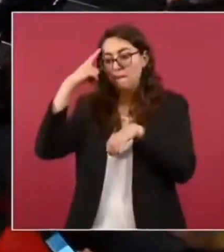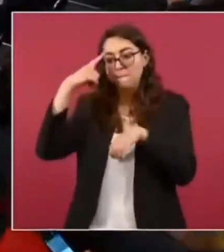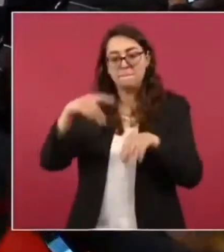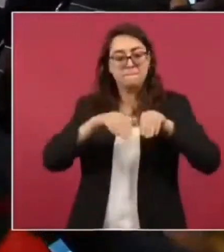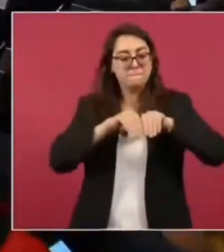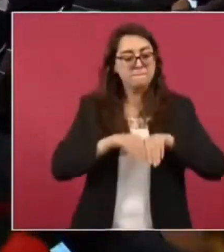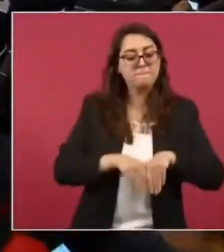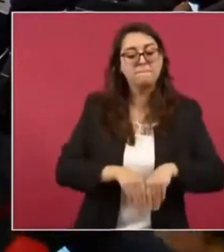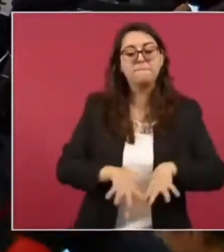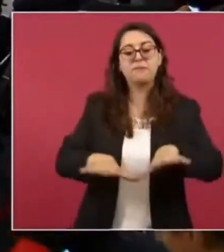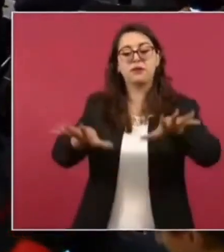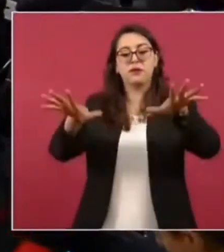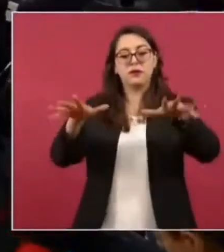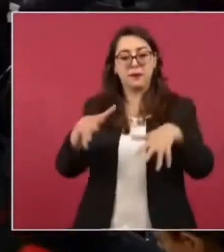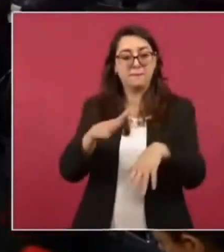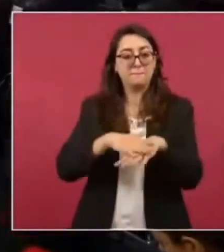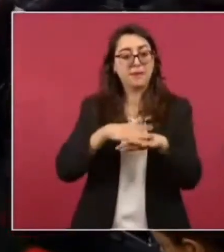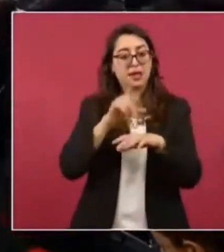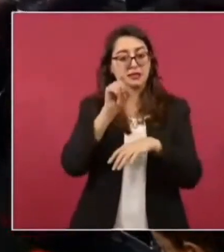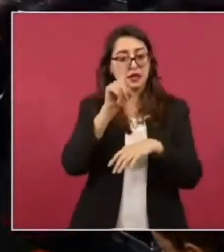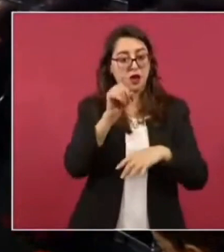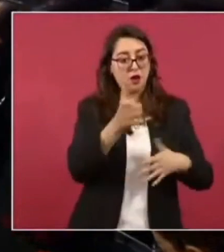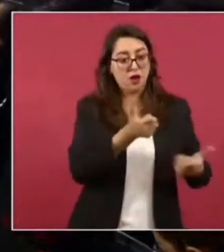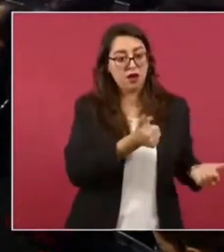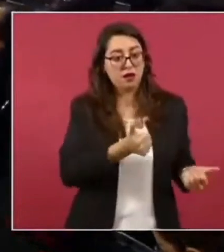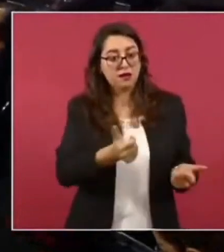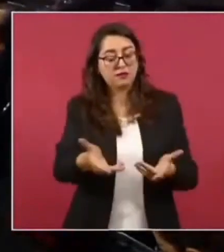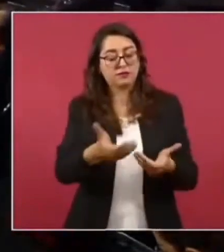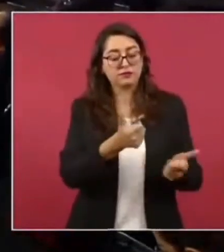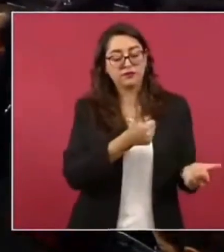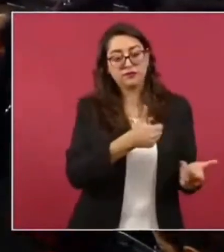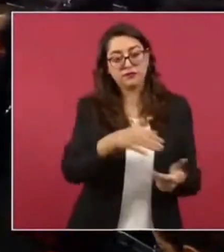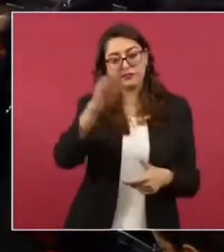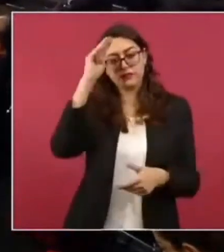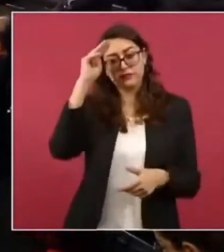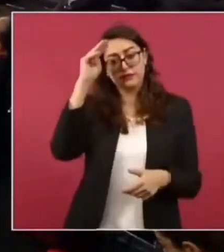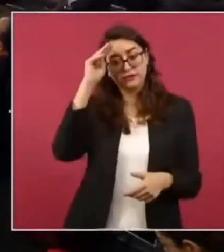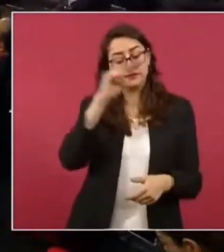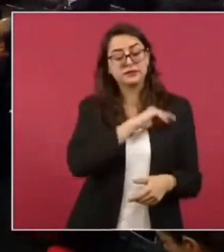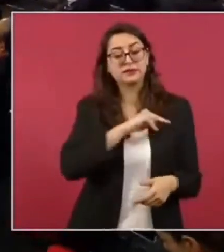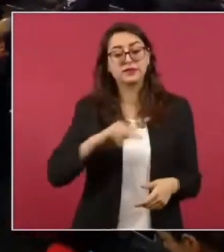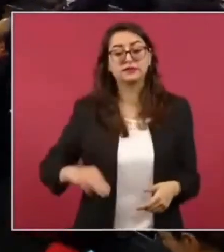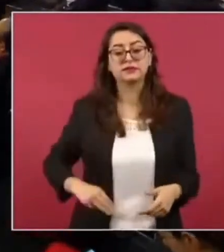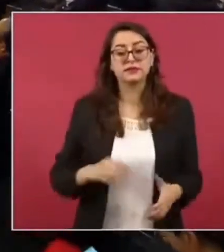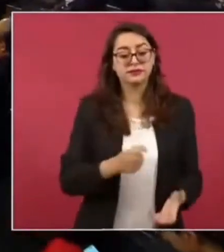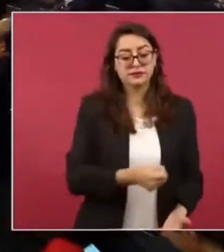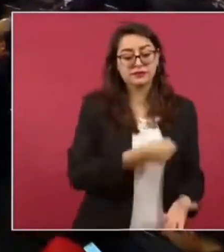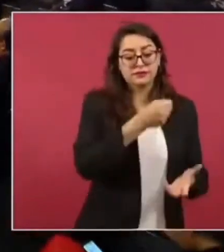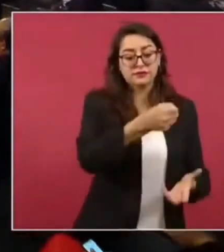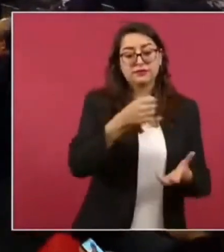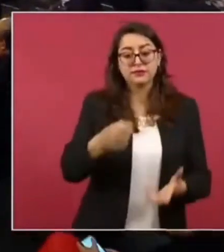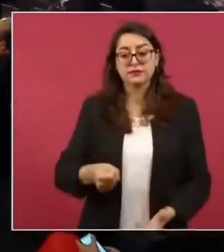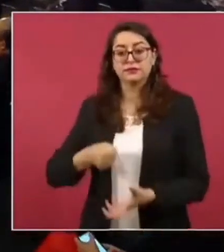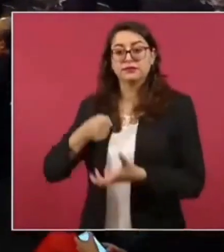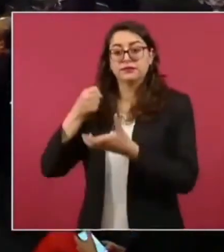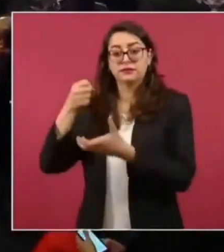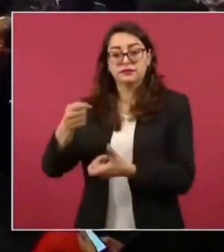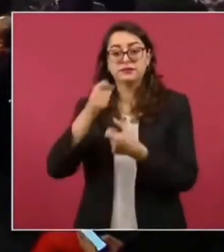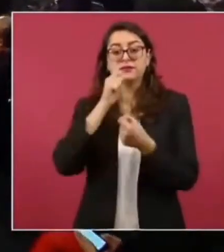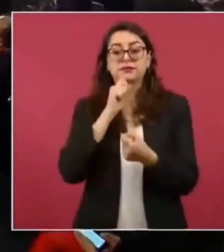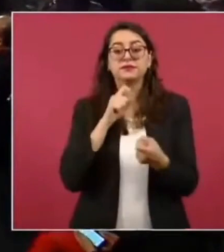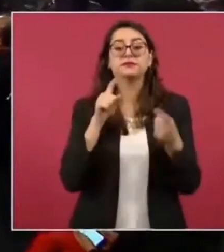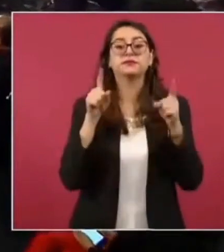los ayuntamientos de Coatzacoalcos y Minatitlán, además de entregar recursos por varios millones